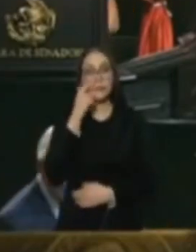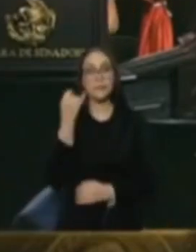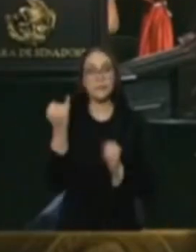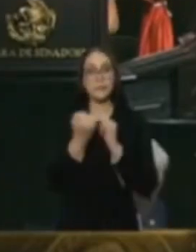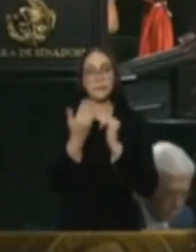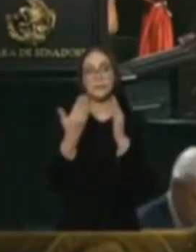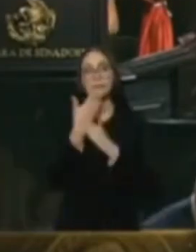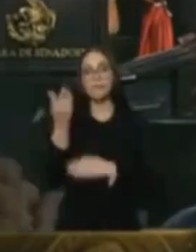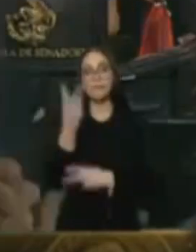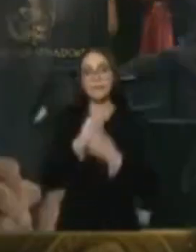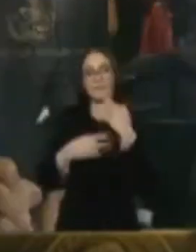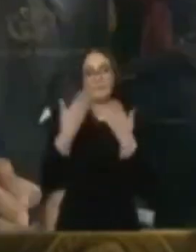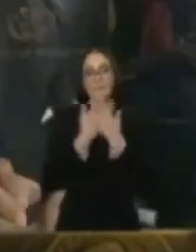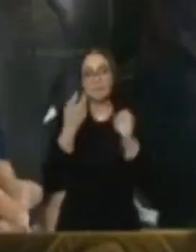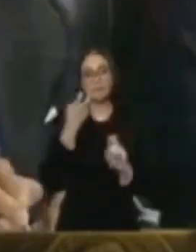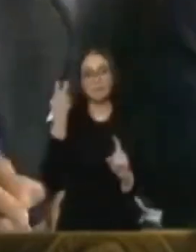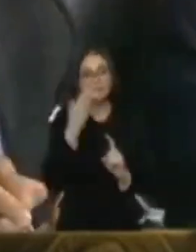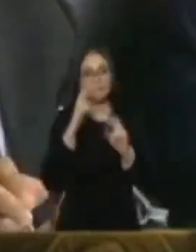esta sesión.